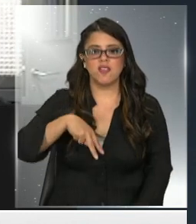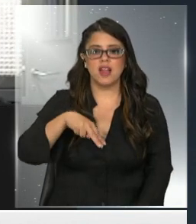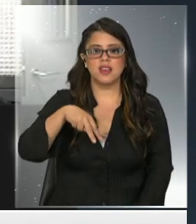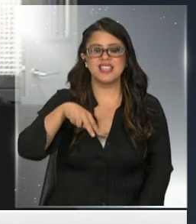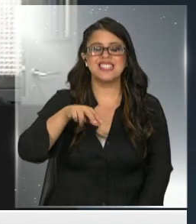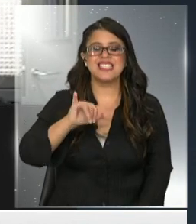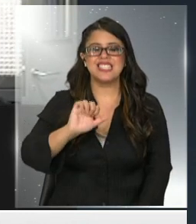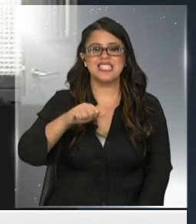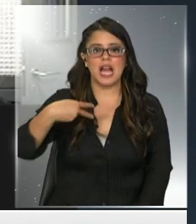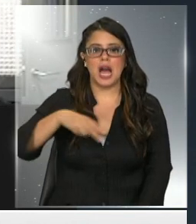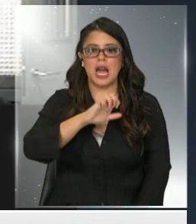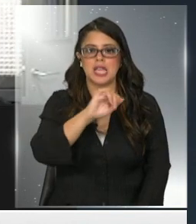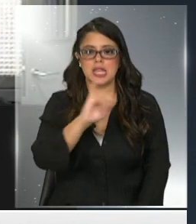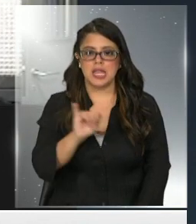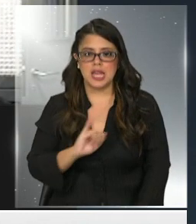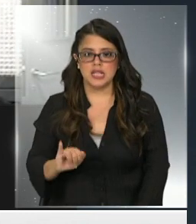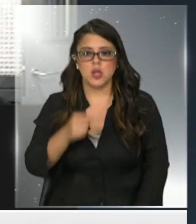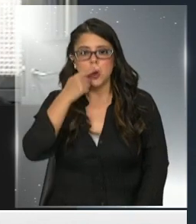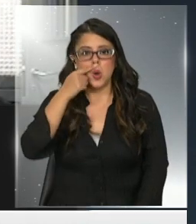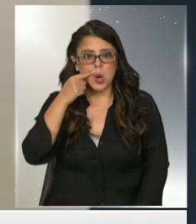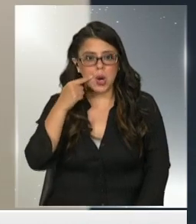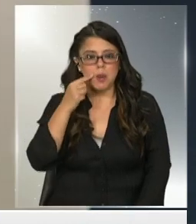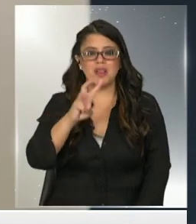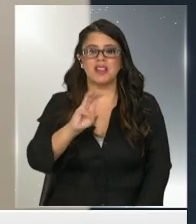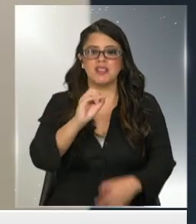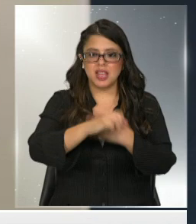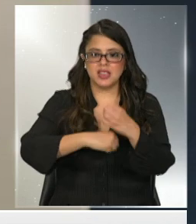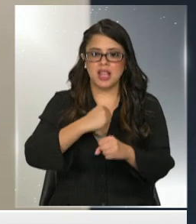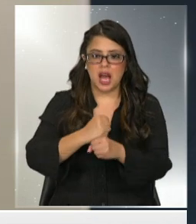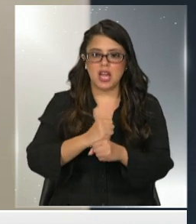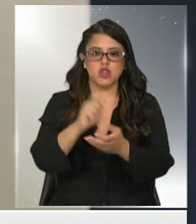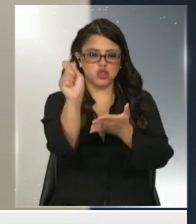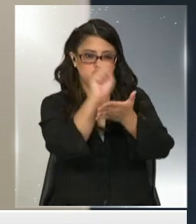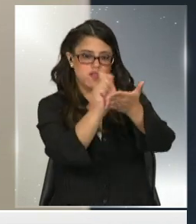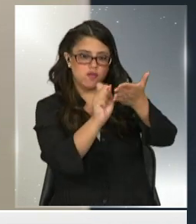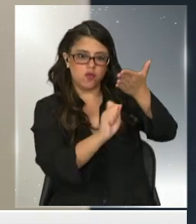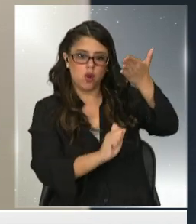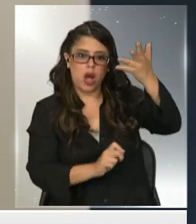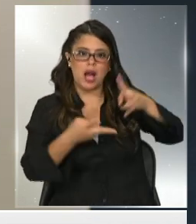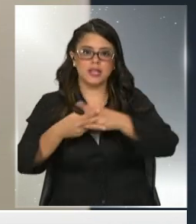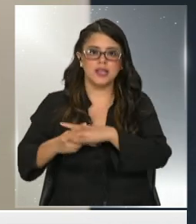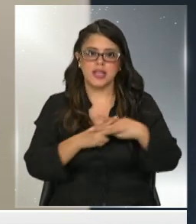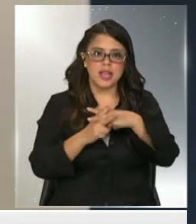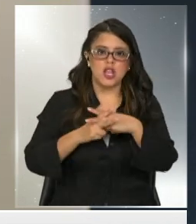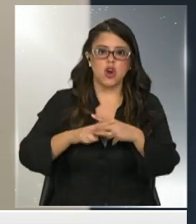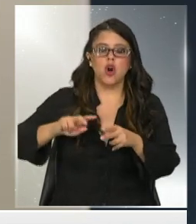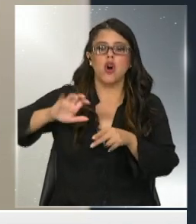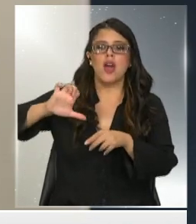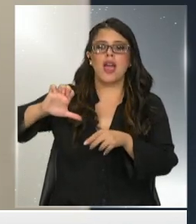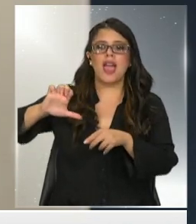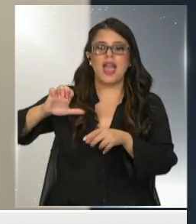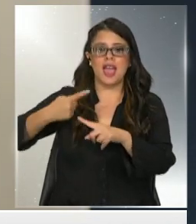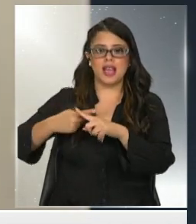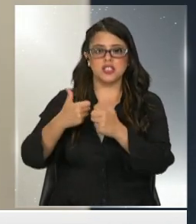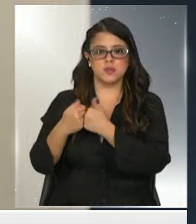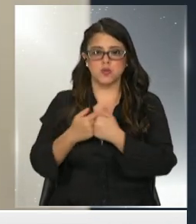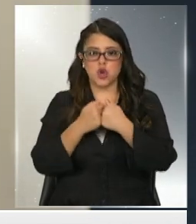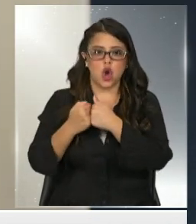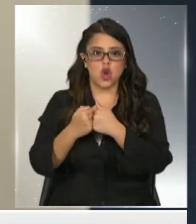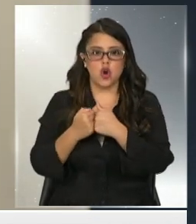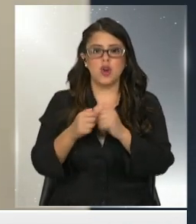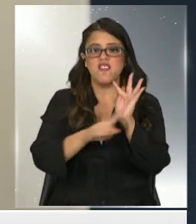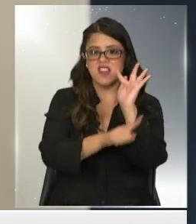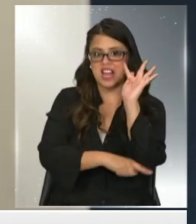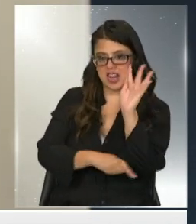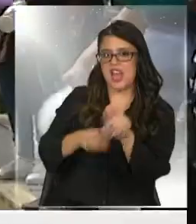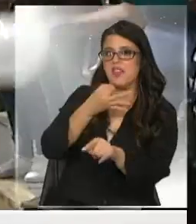Sepúlveda, 30 años, dibujante técnico, expareja de Elsa, y a quien el Ministerio Público se indica como el responsable de